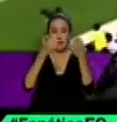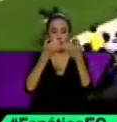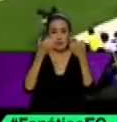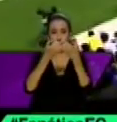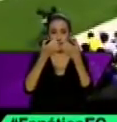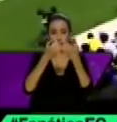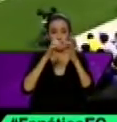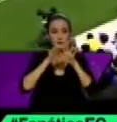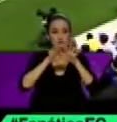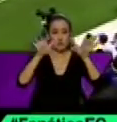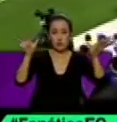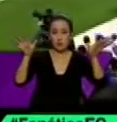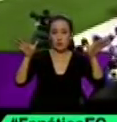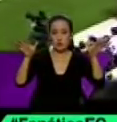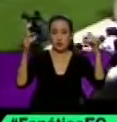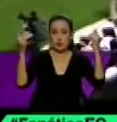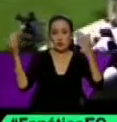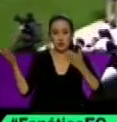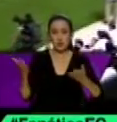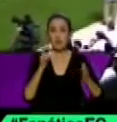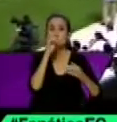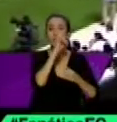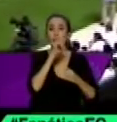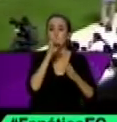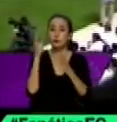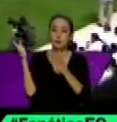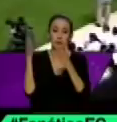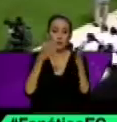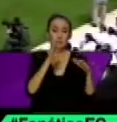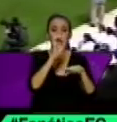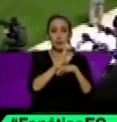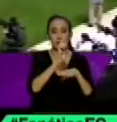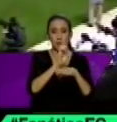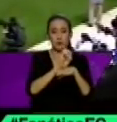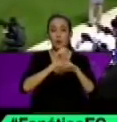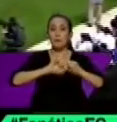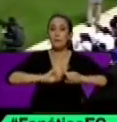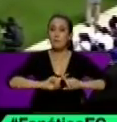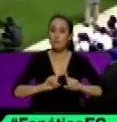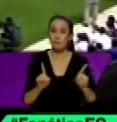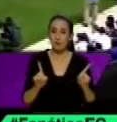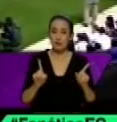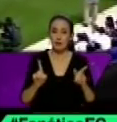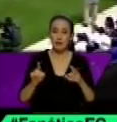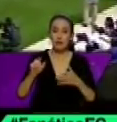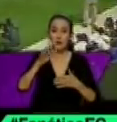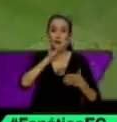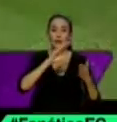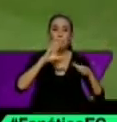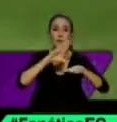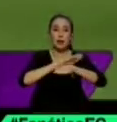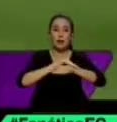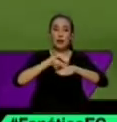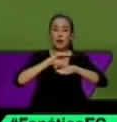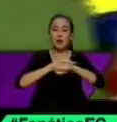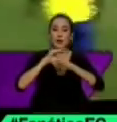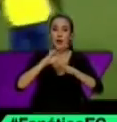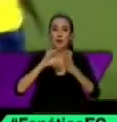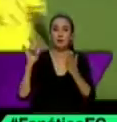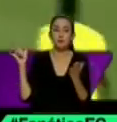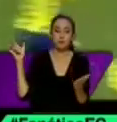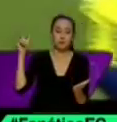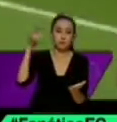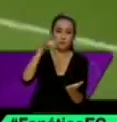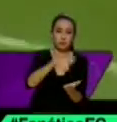desplazarse de manera completa desde Estados Unidos hasta nuestro territorio. Sin embargo, en el vuelo proveniente de Miami antes de despegar, se dio